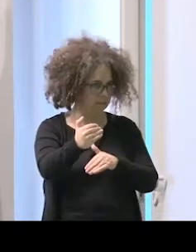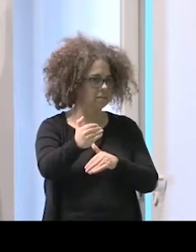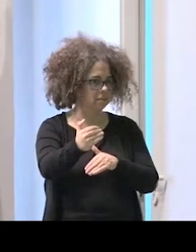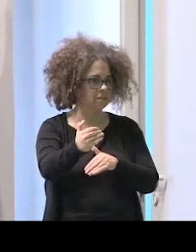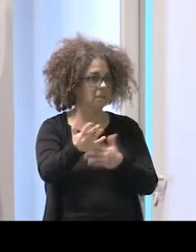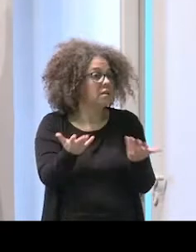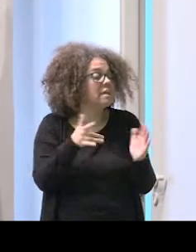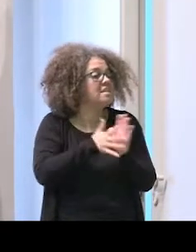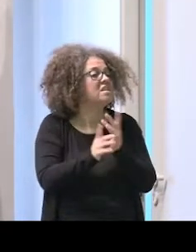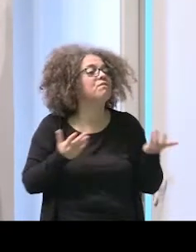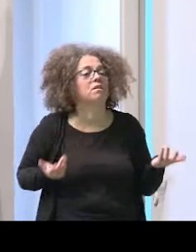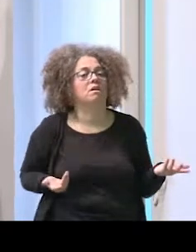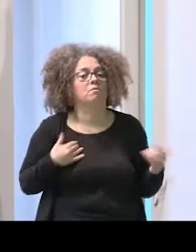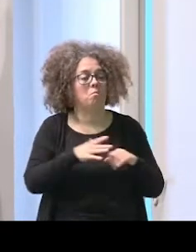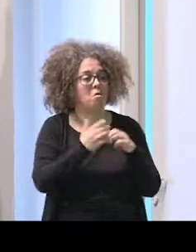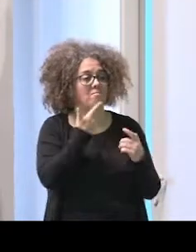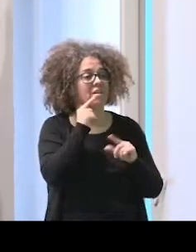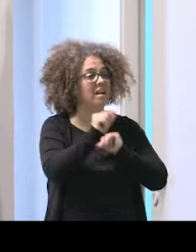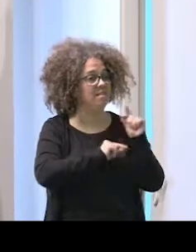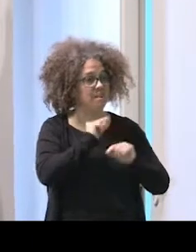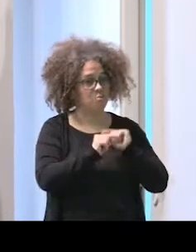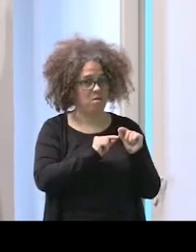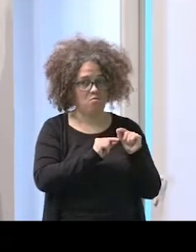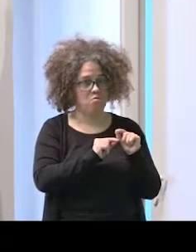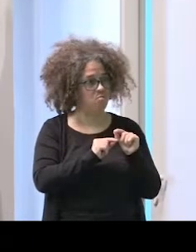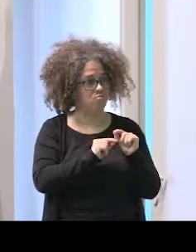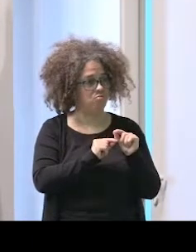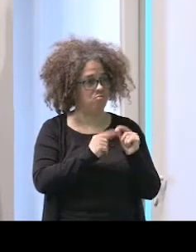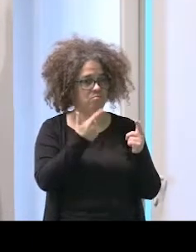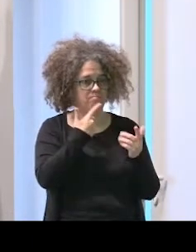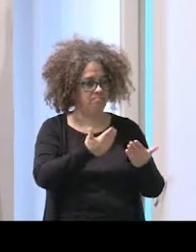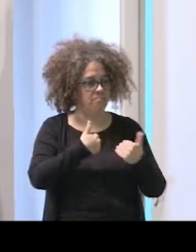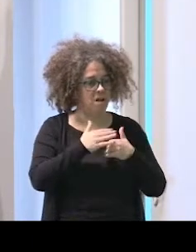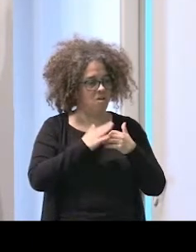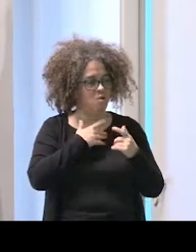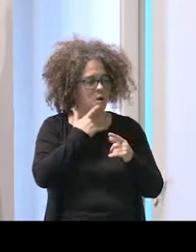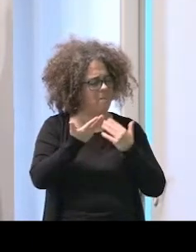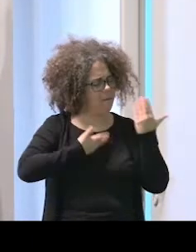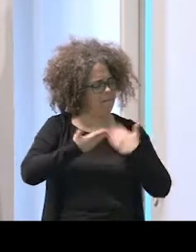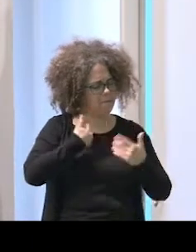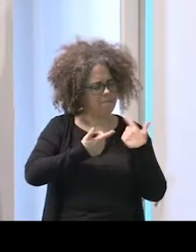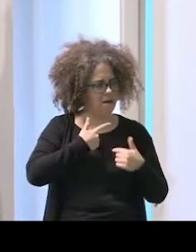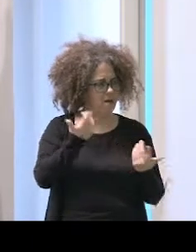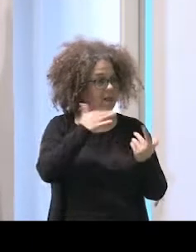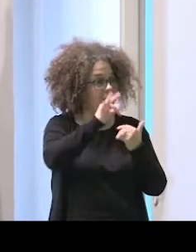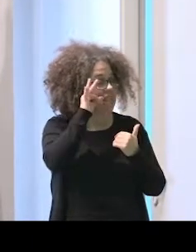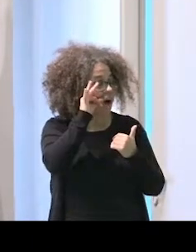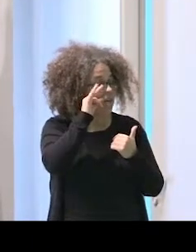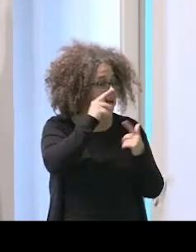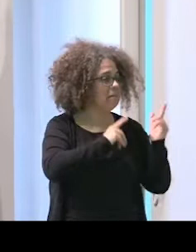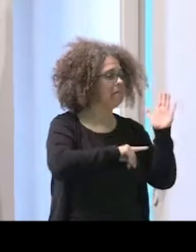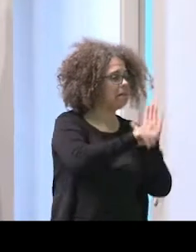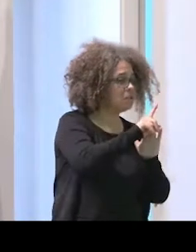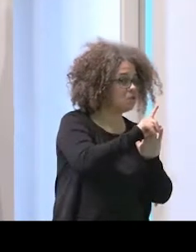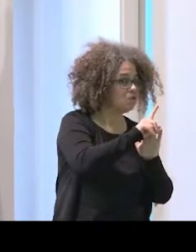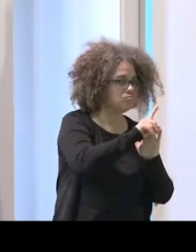¿Qué pasa con eso? Pues que el citomegalovirus, en general, está causando más retrasos de desarrollo que el síndrome de Down, los defectos de tubo neural y